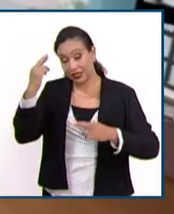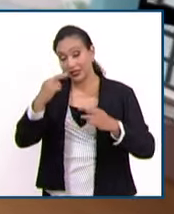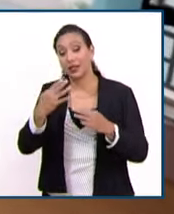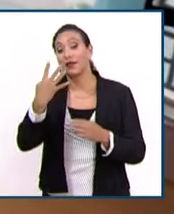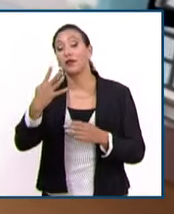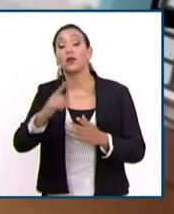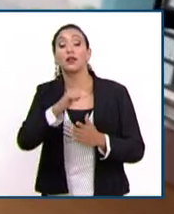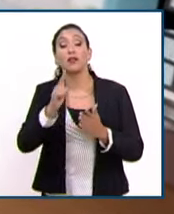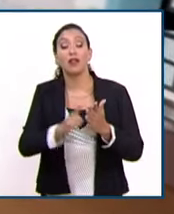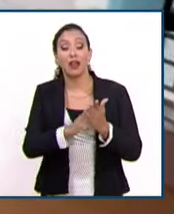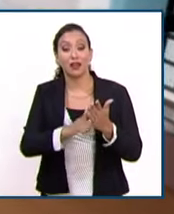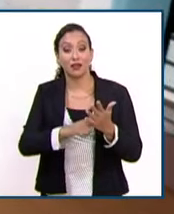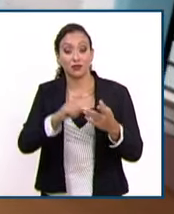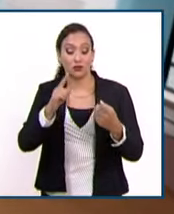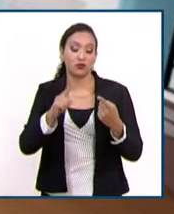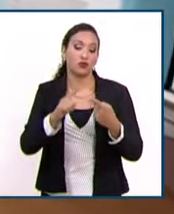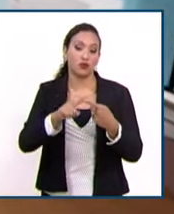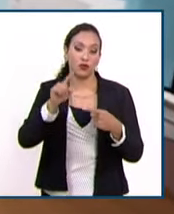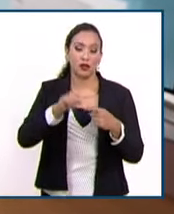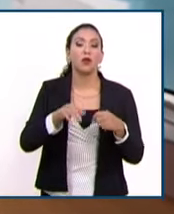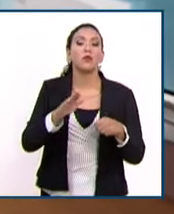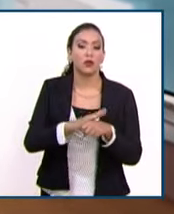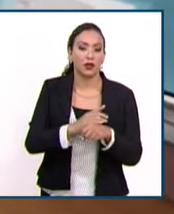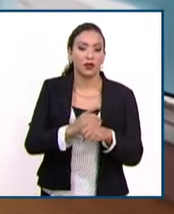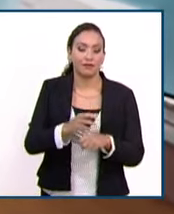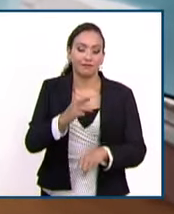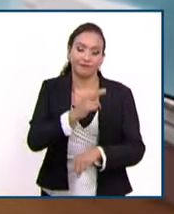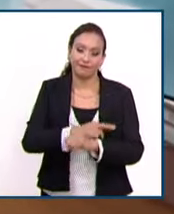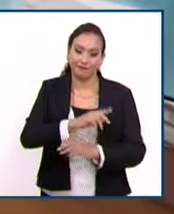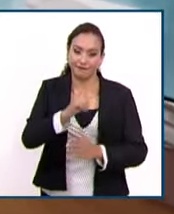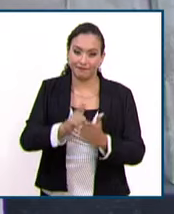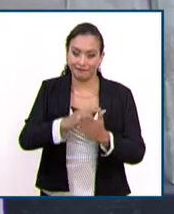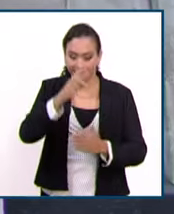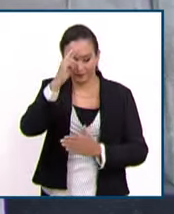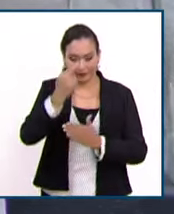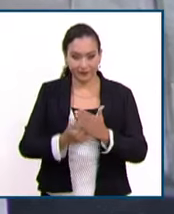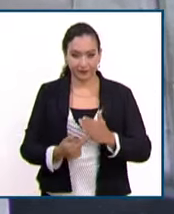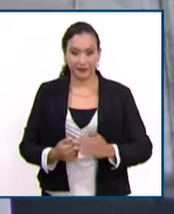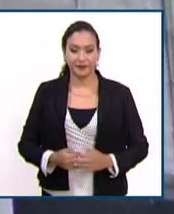leyes impugnadas por violaciones al proceso legislativo.